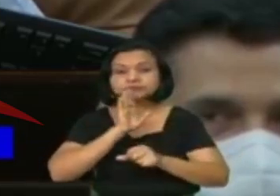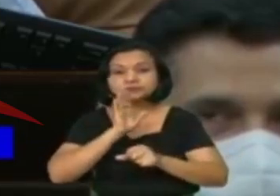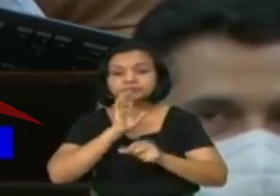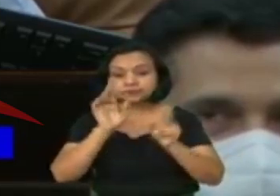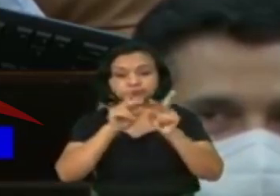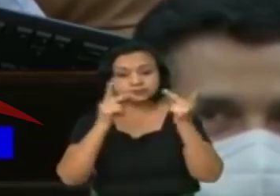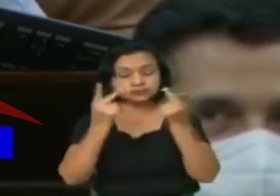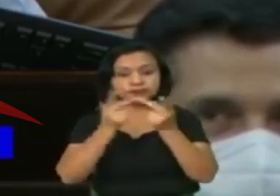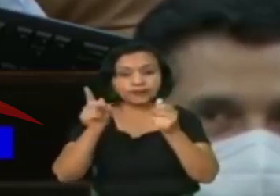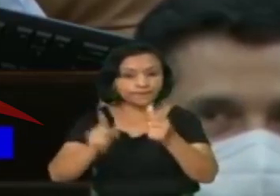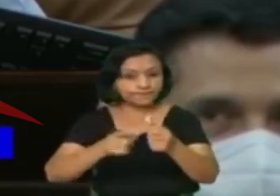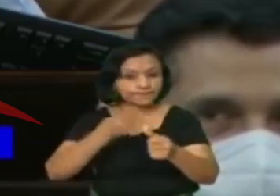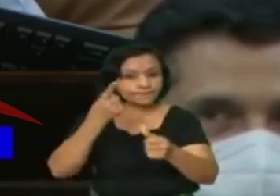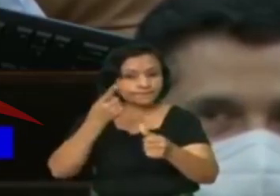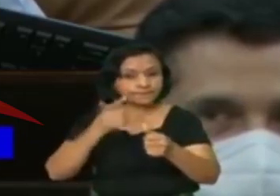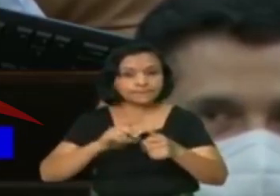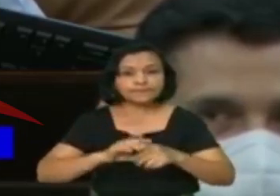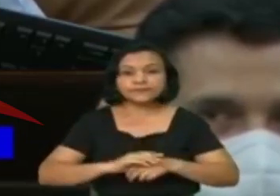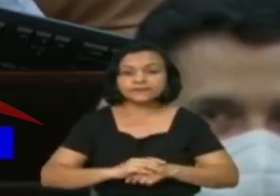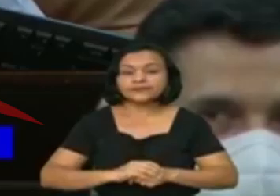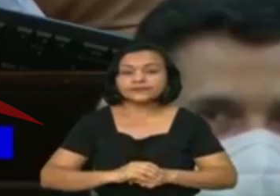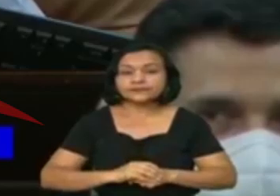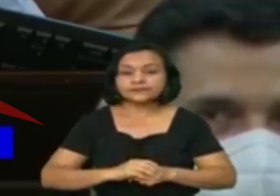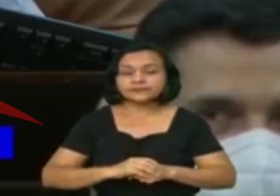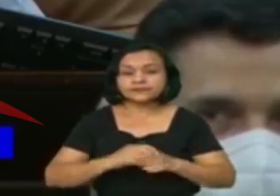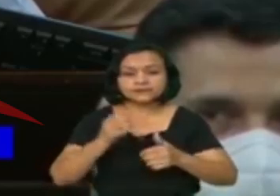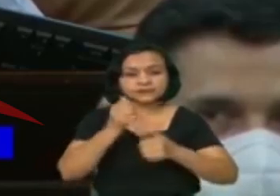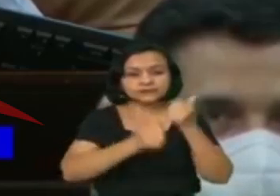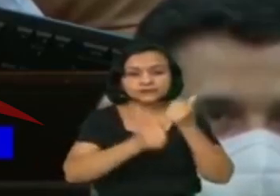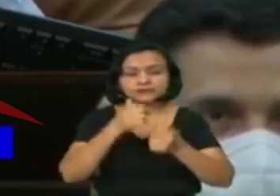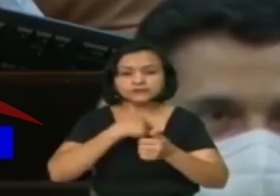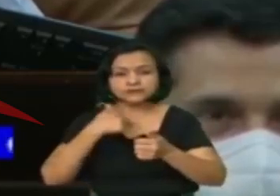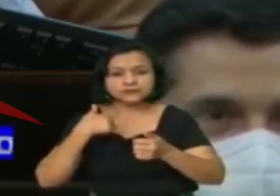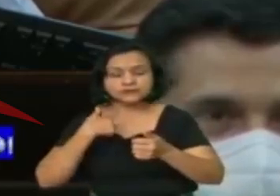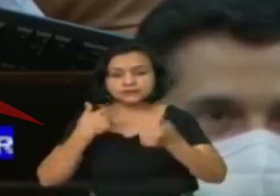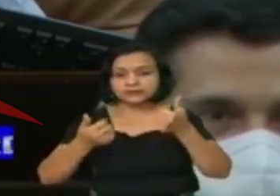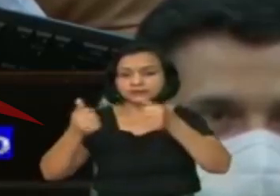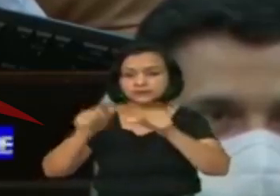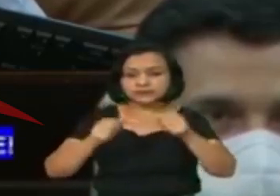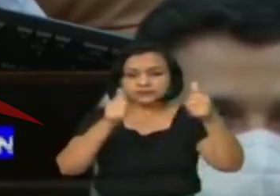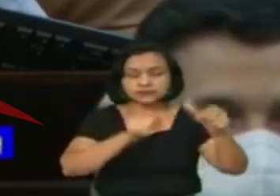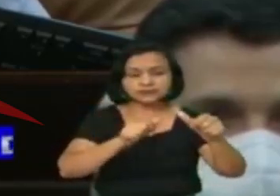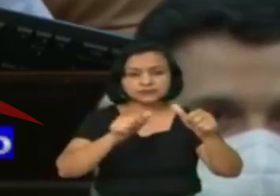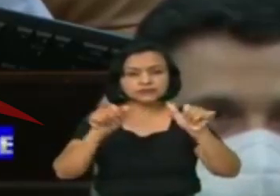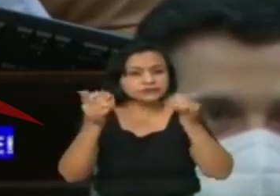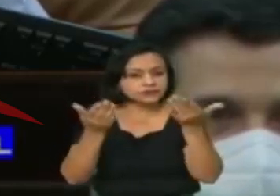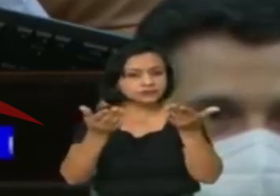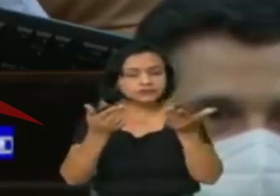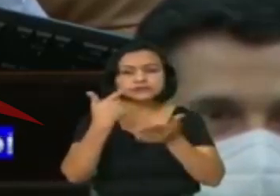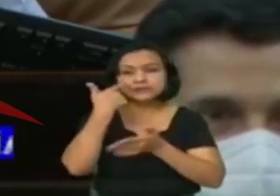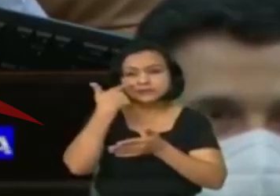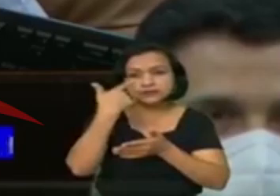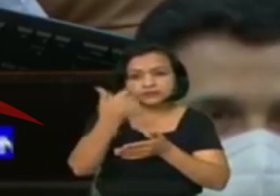pueblos originarios y afrodescendientes, han habido tratados y convenios que